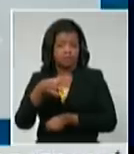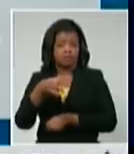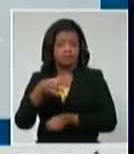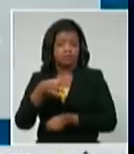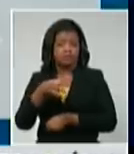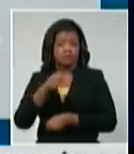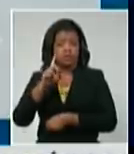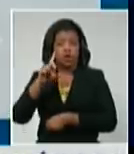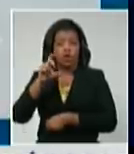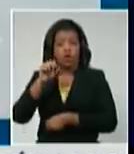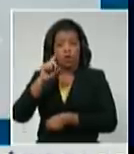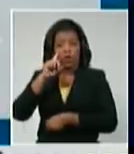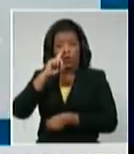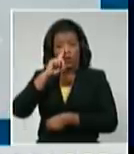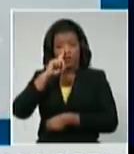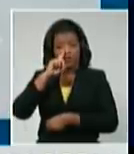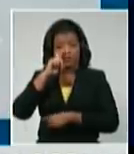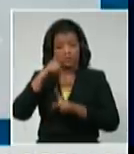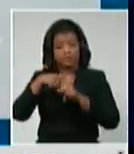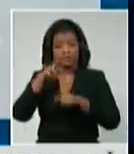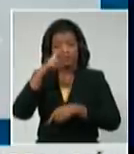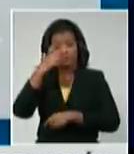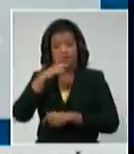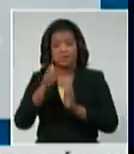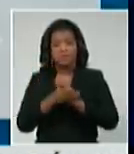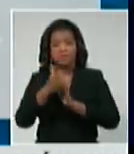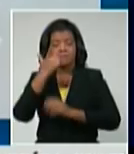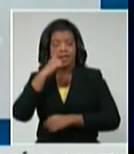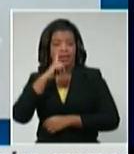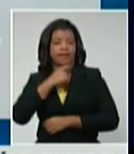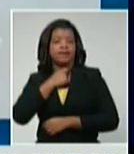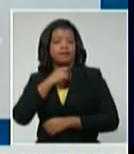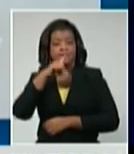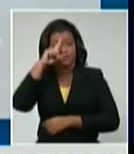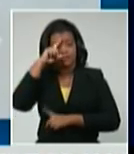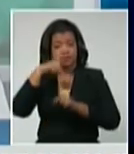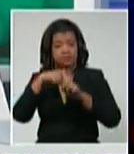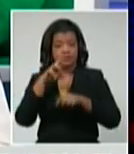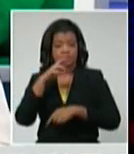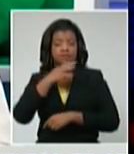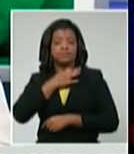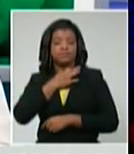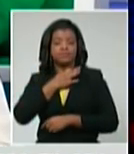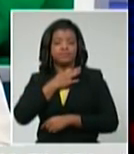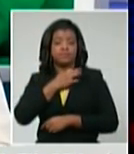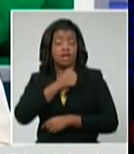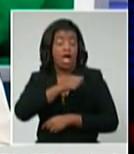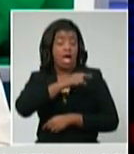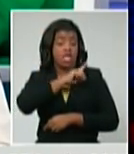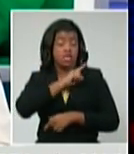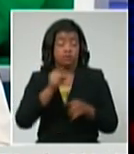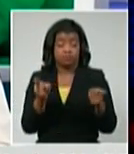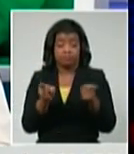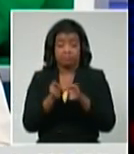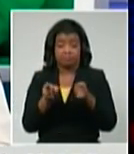del comportamiento de los casos diagnosticados en el día de ayer, 33, o